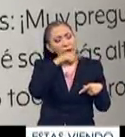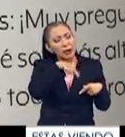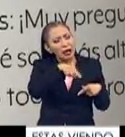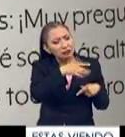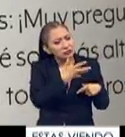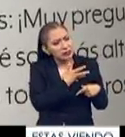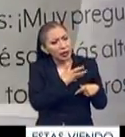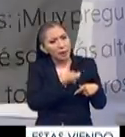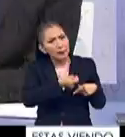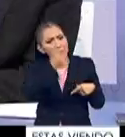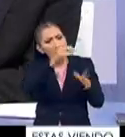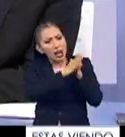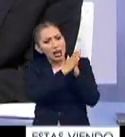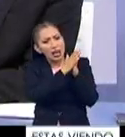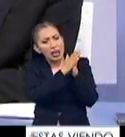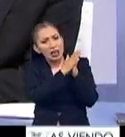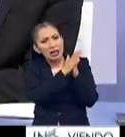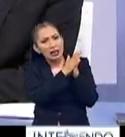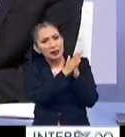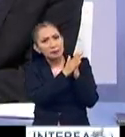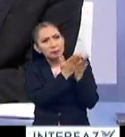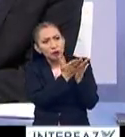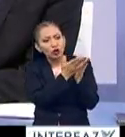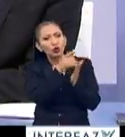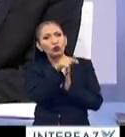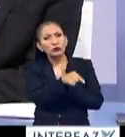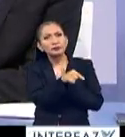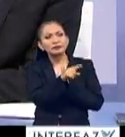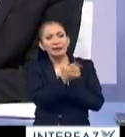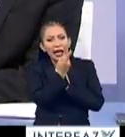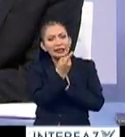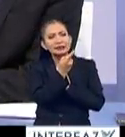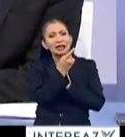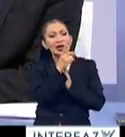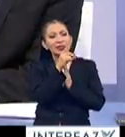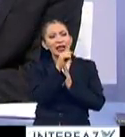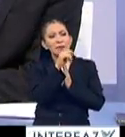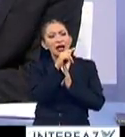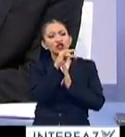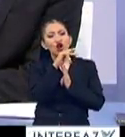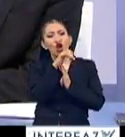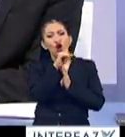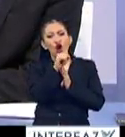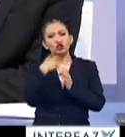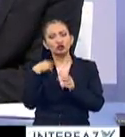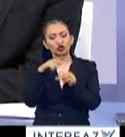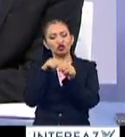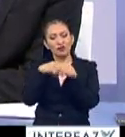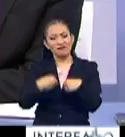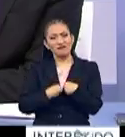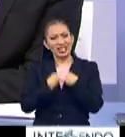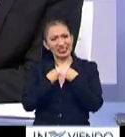tenía el primer libro, que son Los nematodos colorean nuestras vidas.